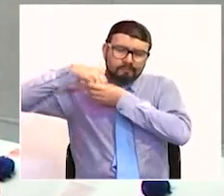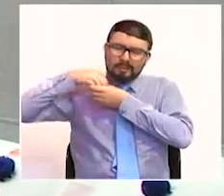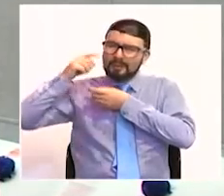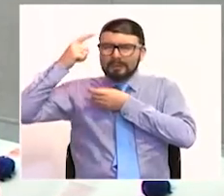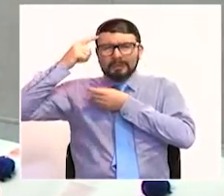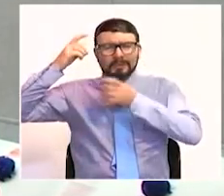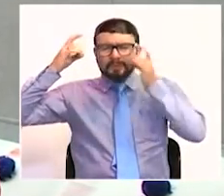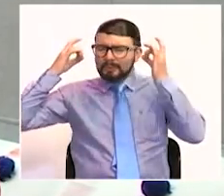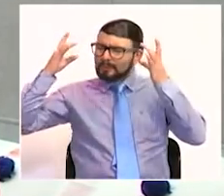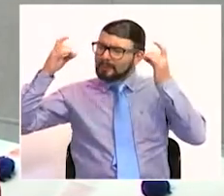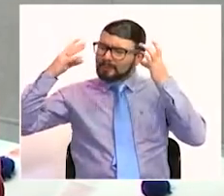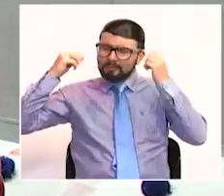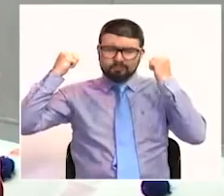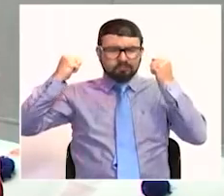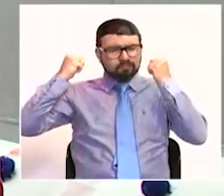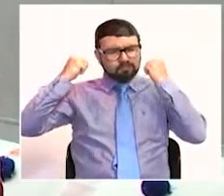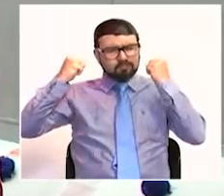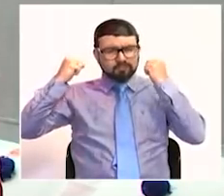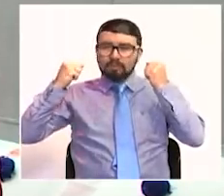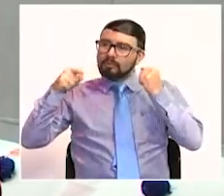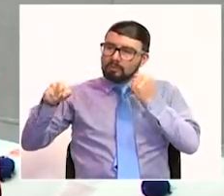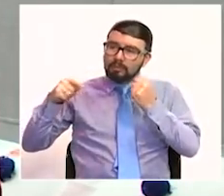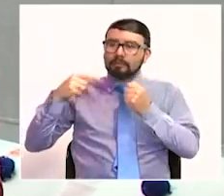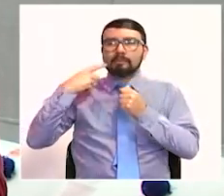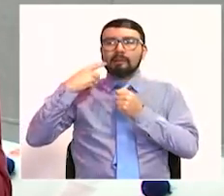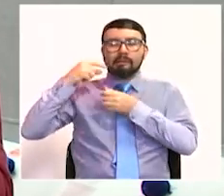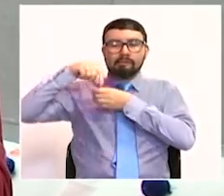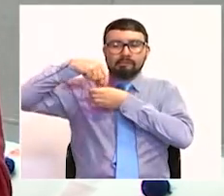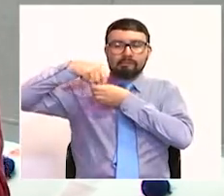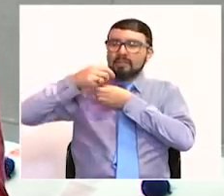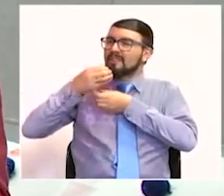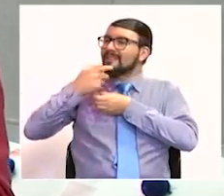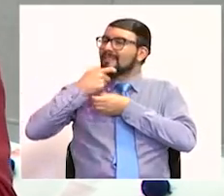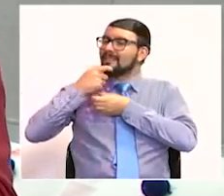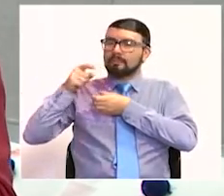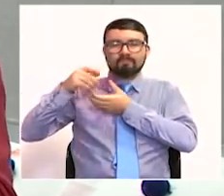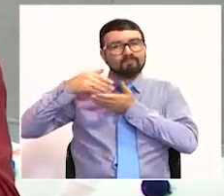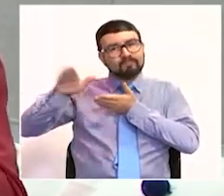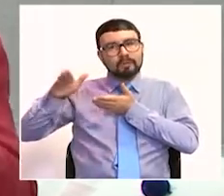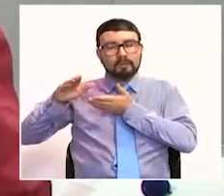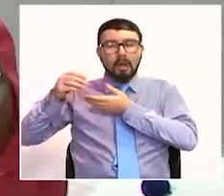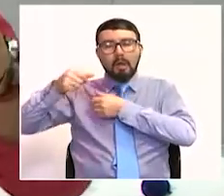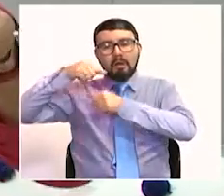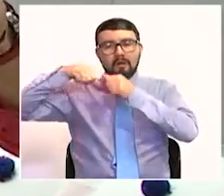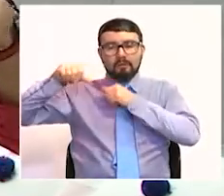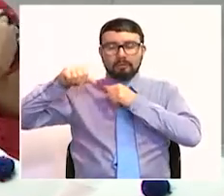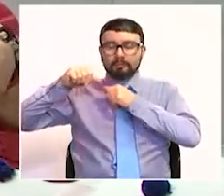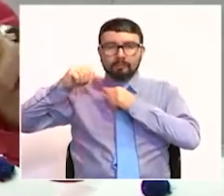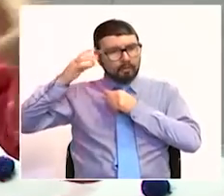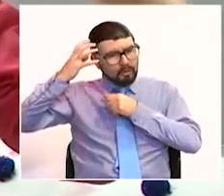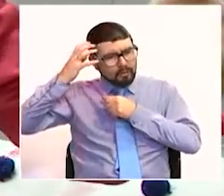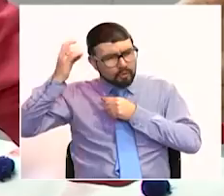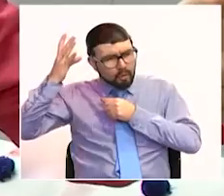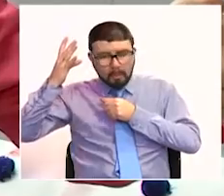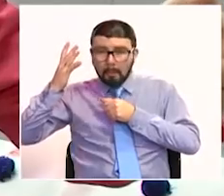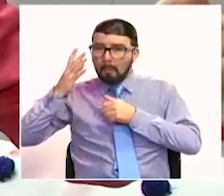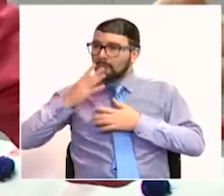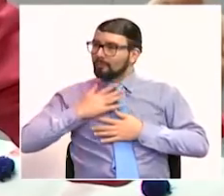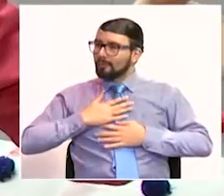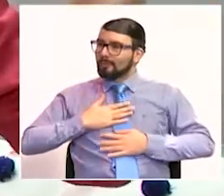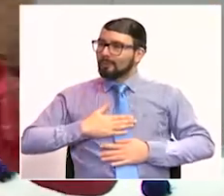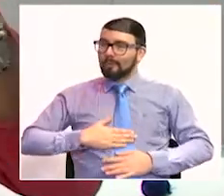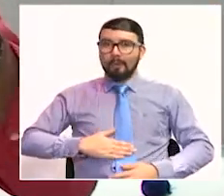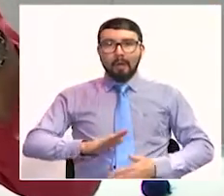un dolor cervical crónico y otras patologías. Porque vemos como resultados que la persona mejora de esos